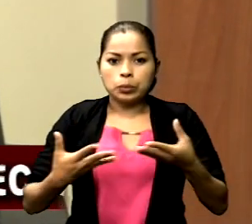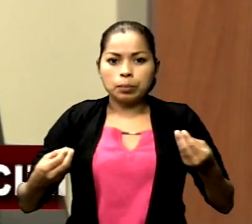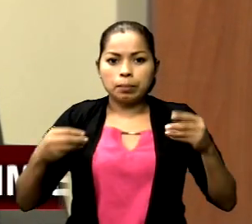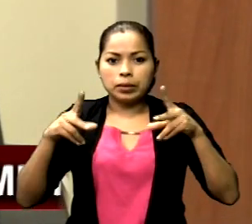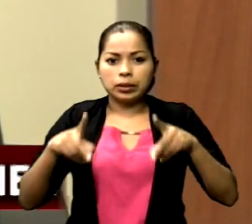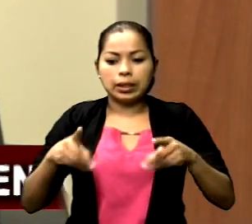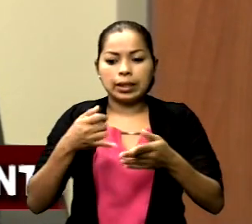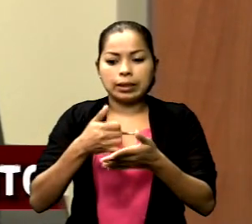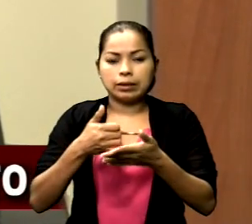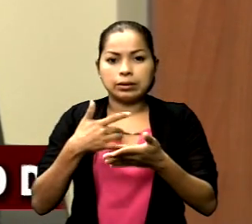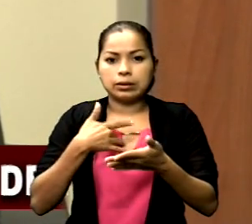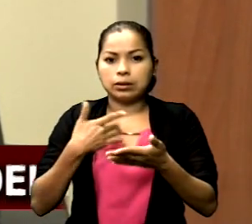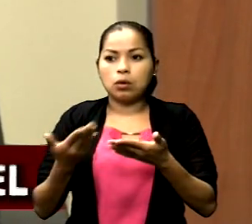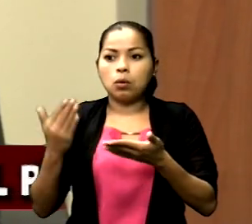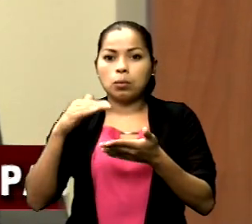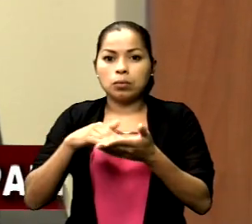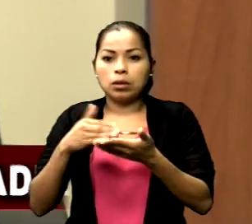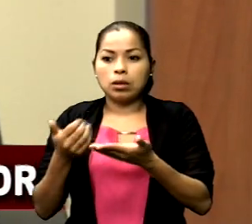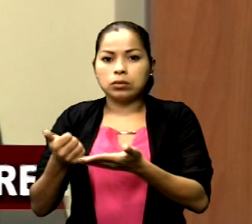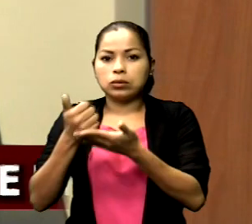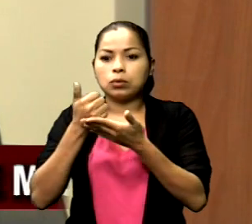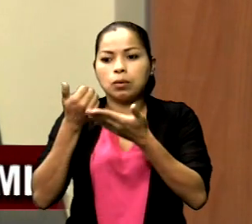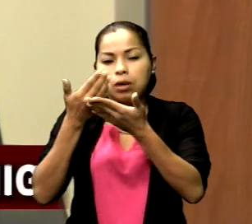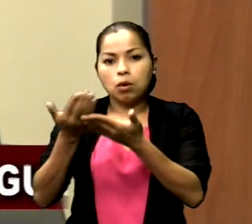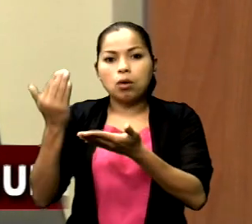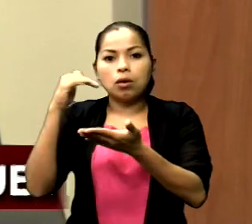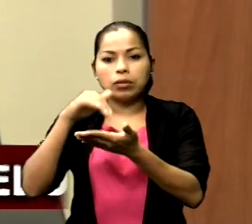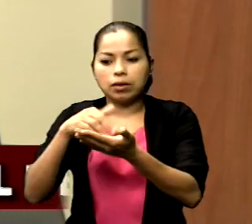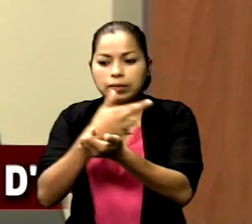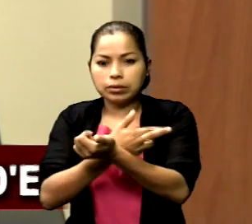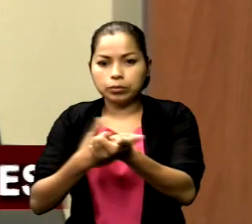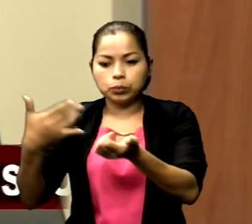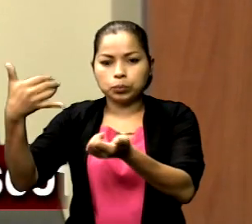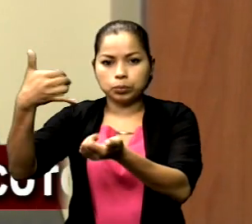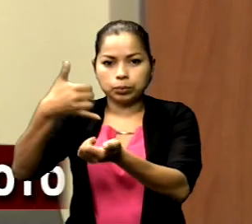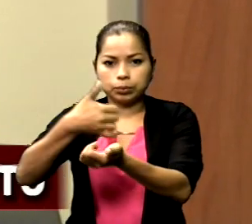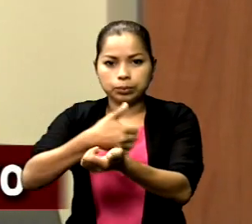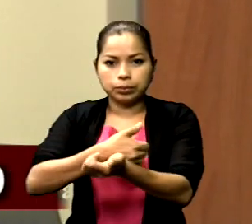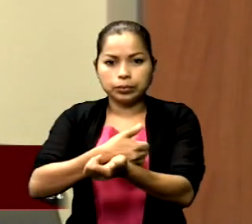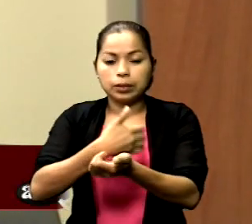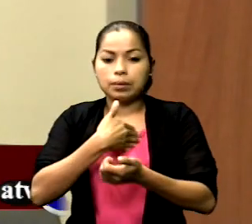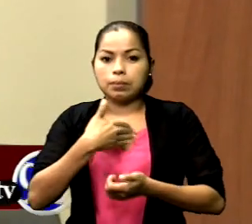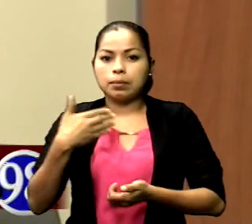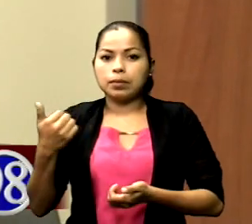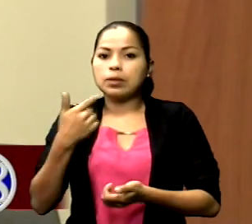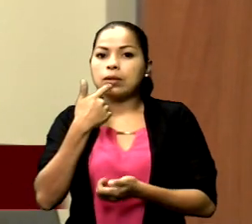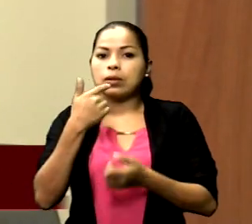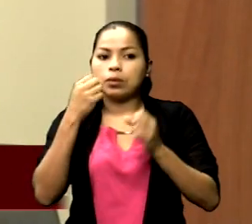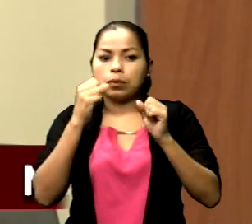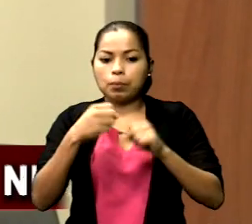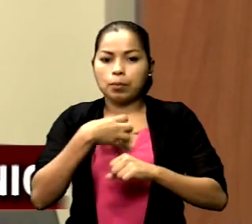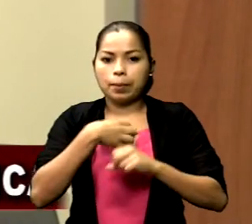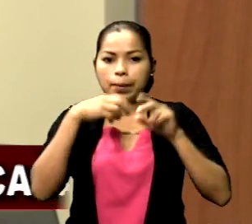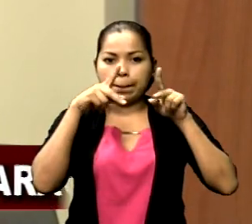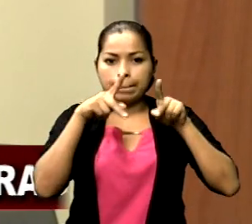no puede ser repuesto por nada más que por sangre. Y el mejor productor de sangre es el hombre